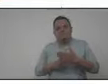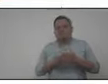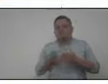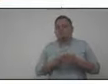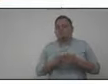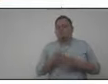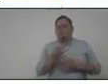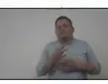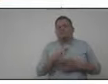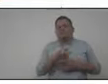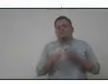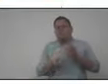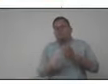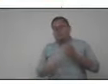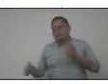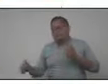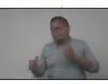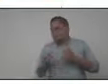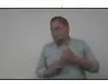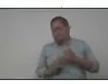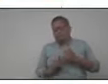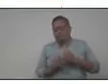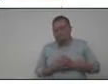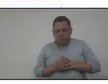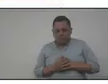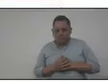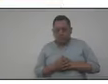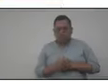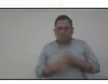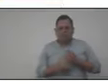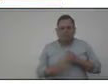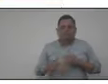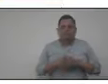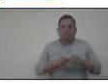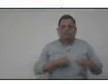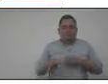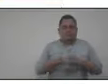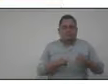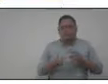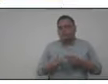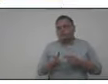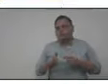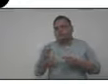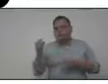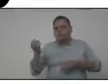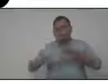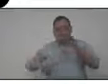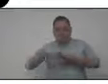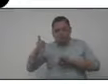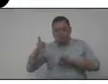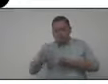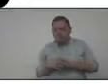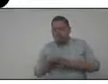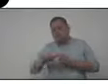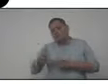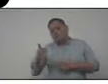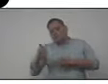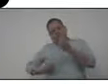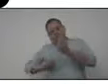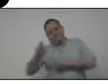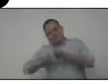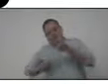tres sugerencias, una sugerencia operativa, una de riesgos y otra financiera,